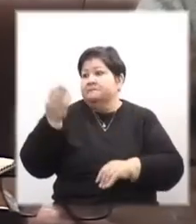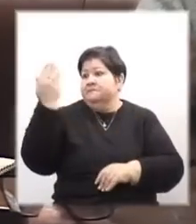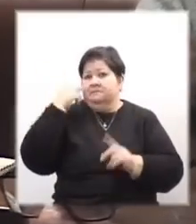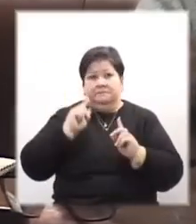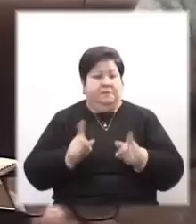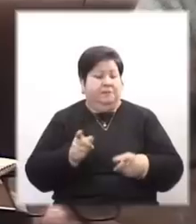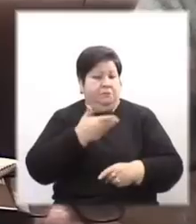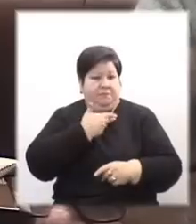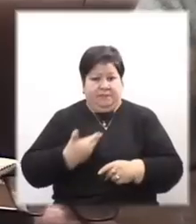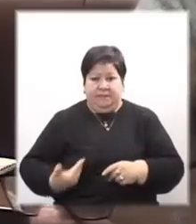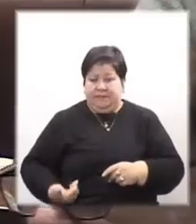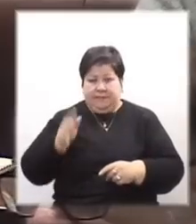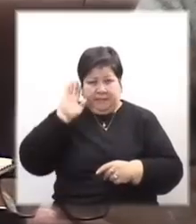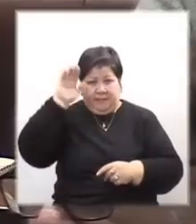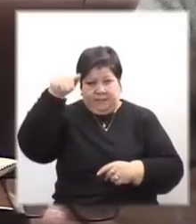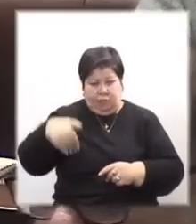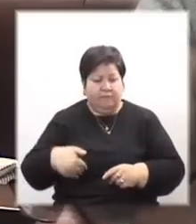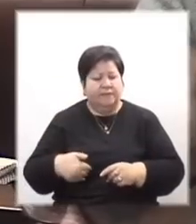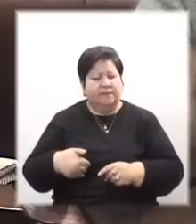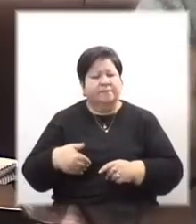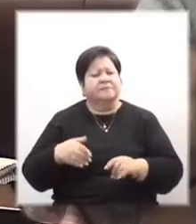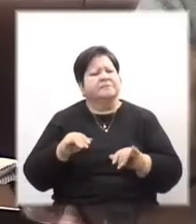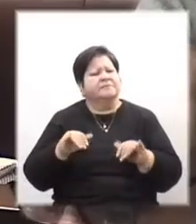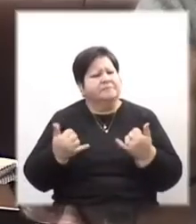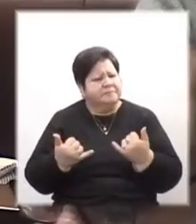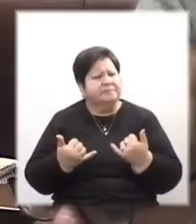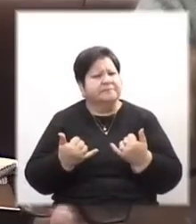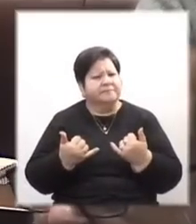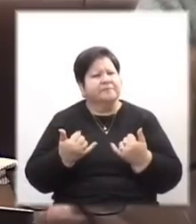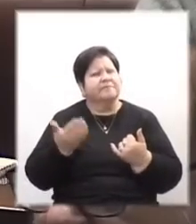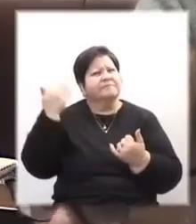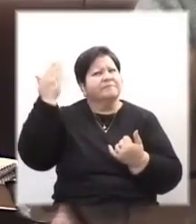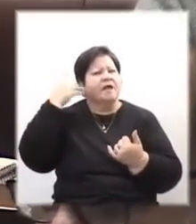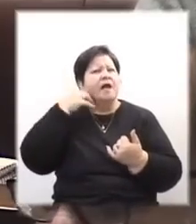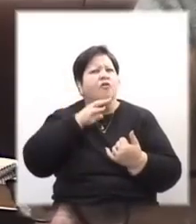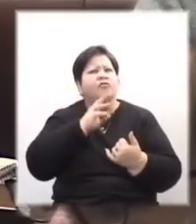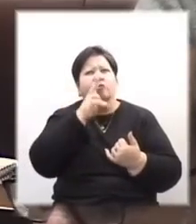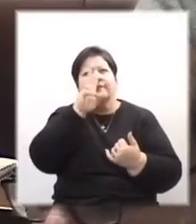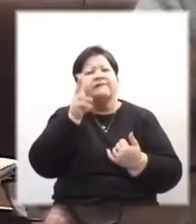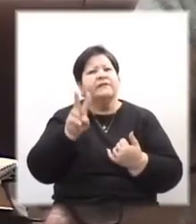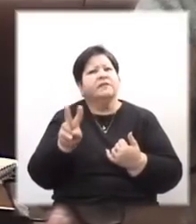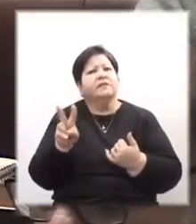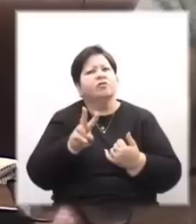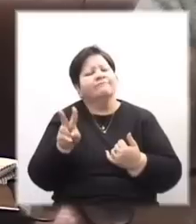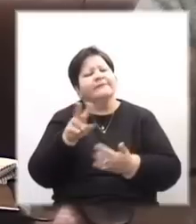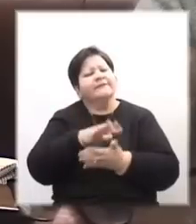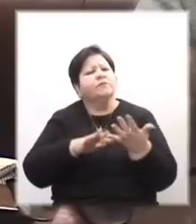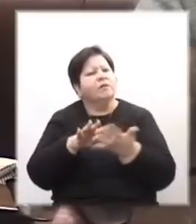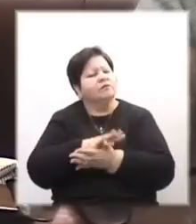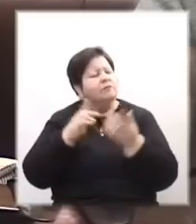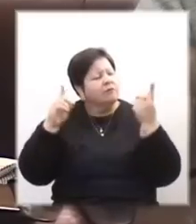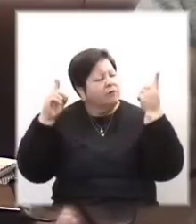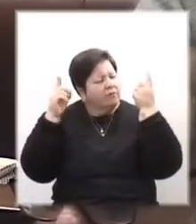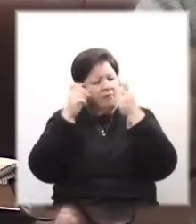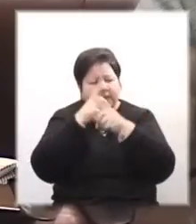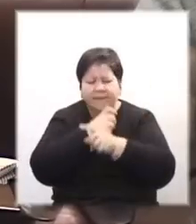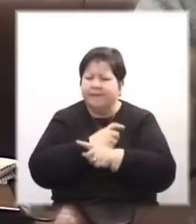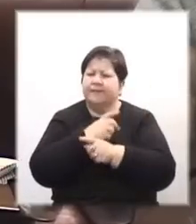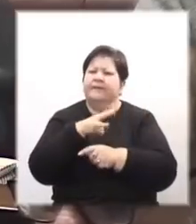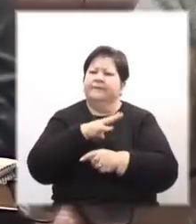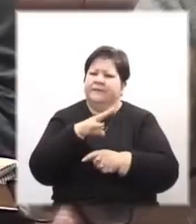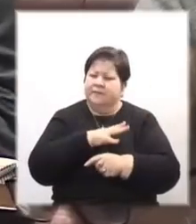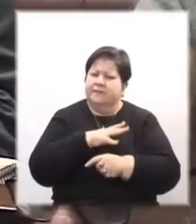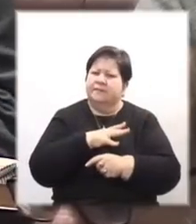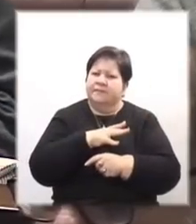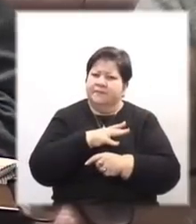propio presidente de la República. Nosotros ya advertíamos allá por agosto del año pasado que había una situación bastante complicada